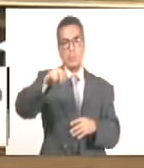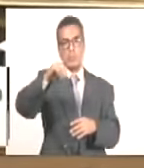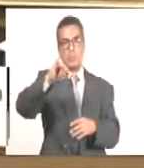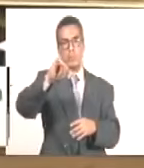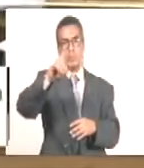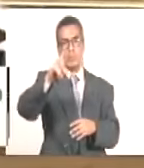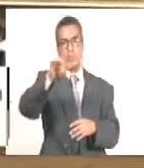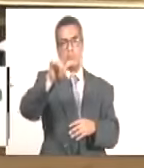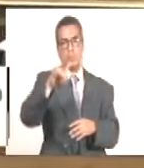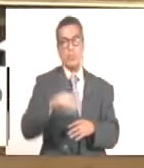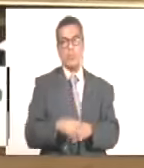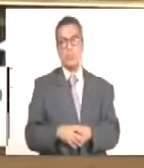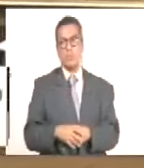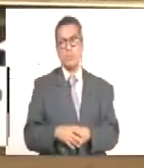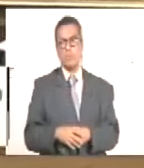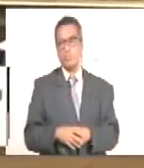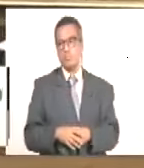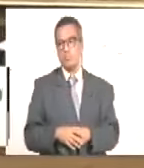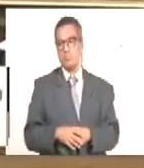Guarnieri.